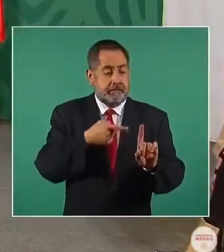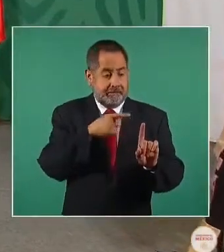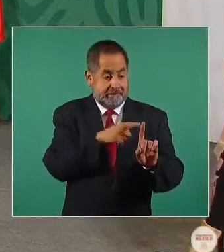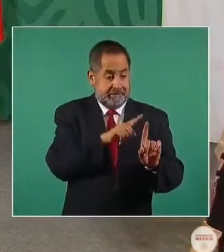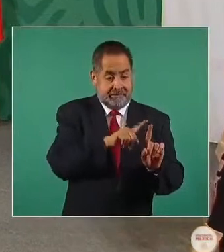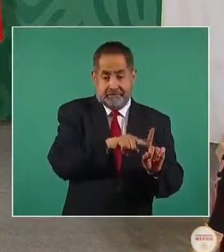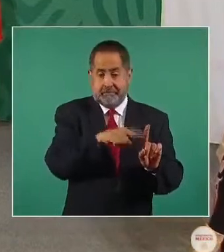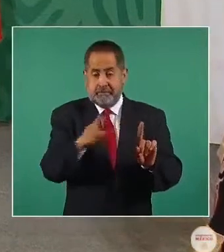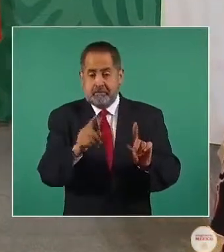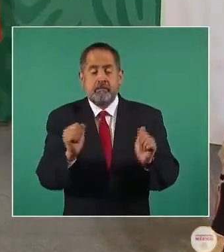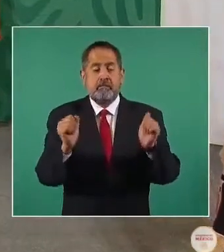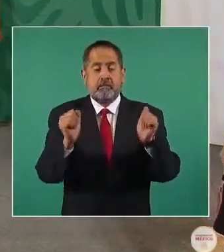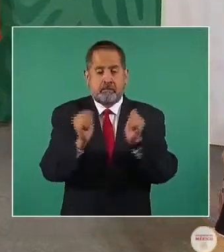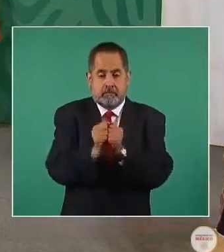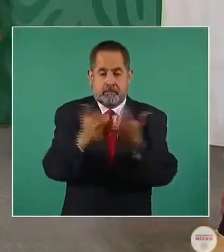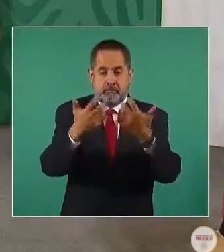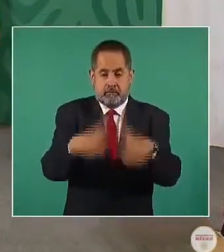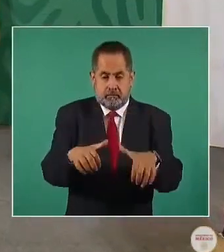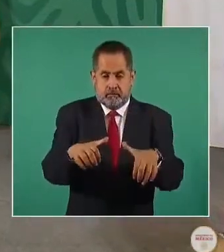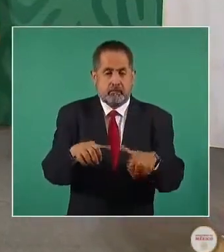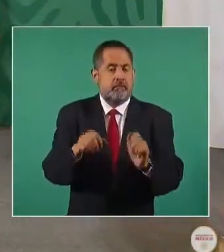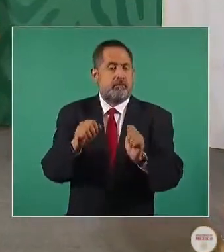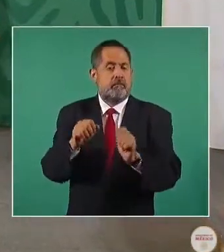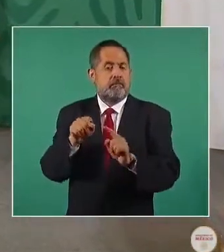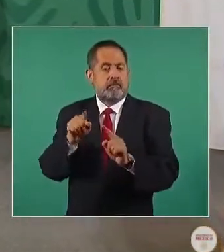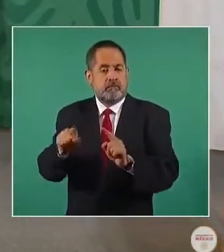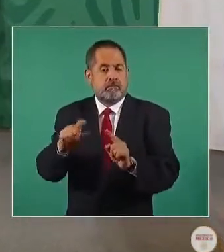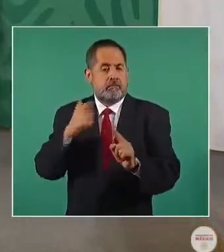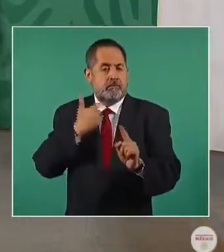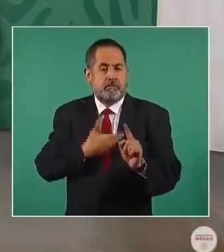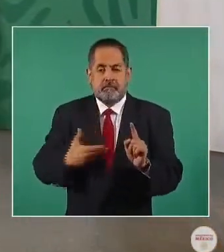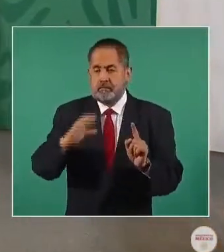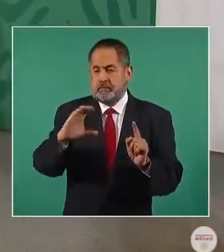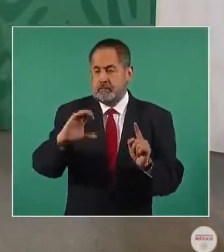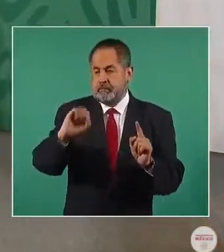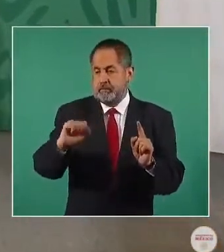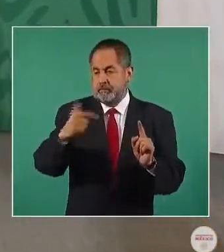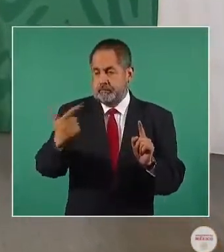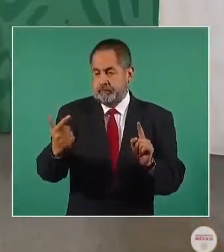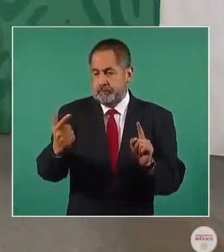concuño de Carlos Salinas,